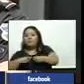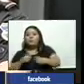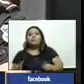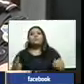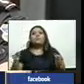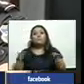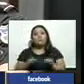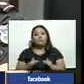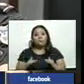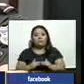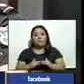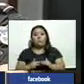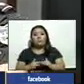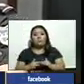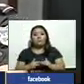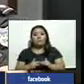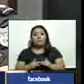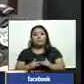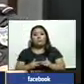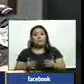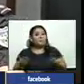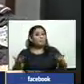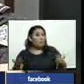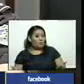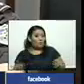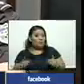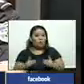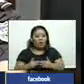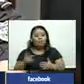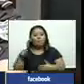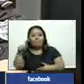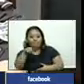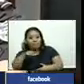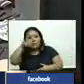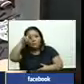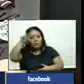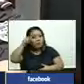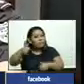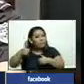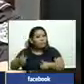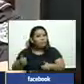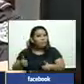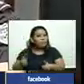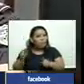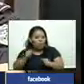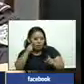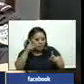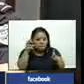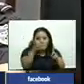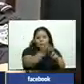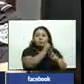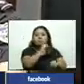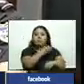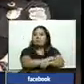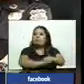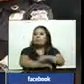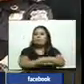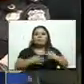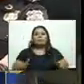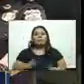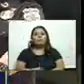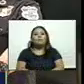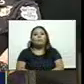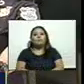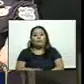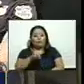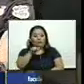también ha ayudado pues, para que se le pueda dar captura. La